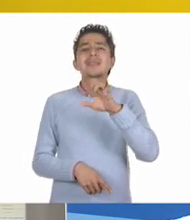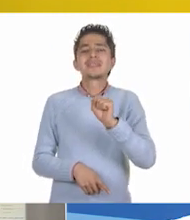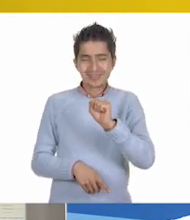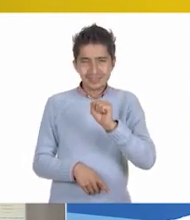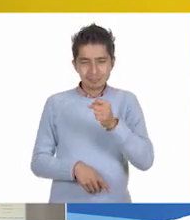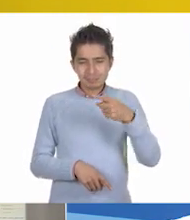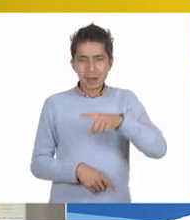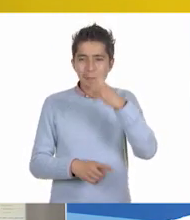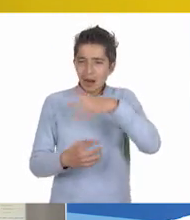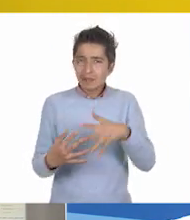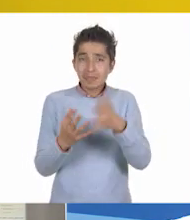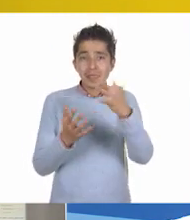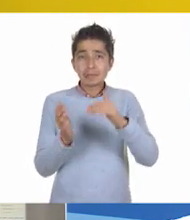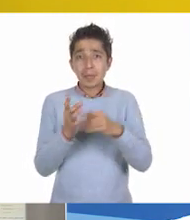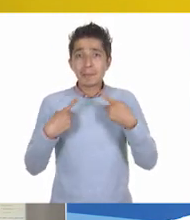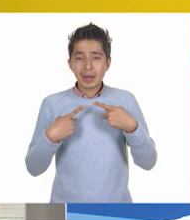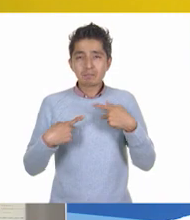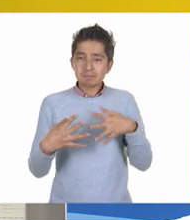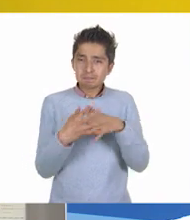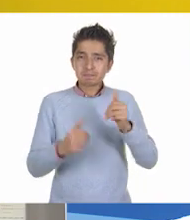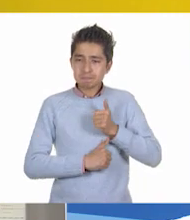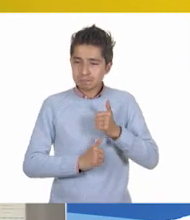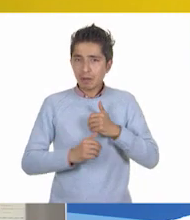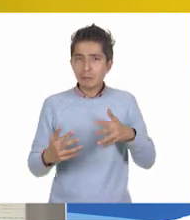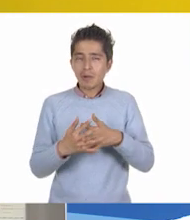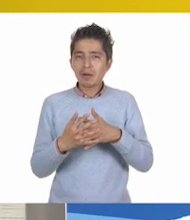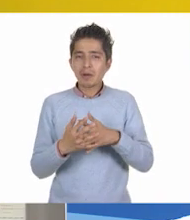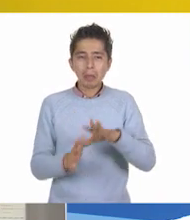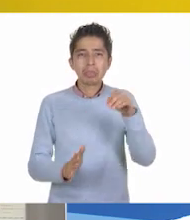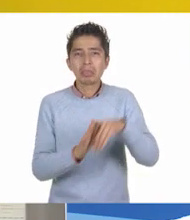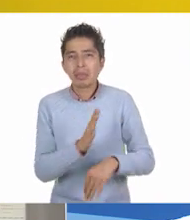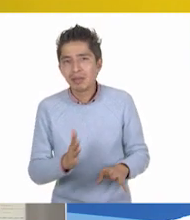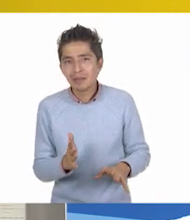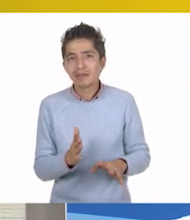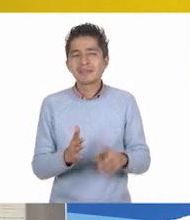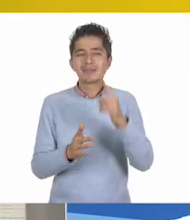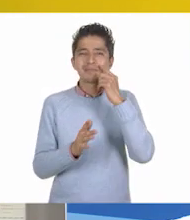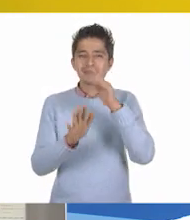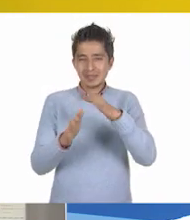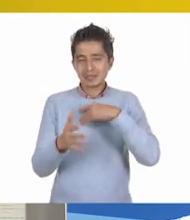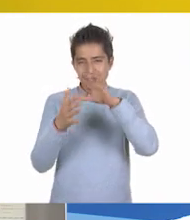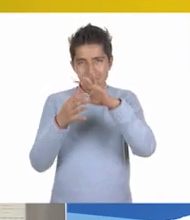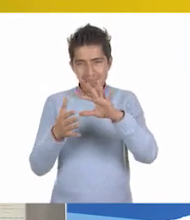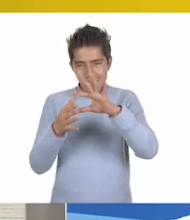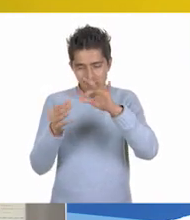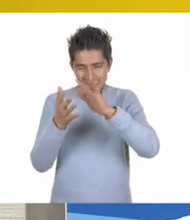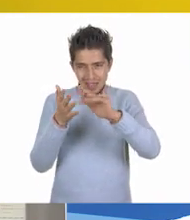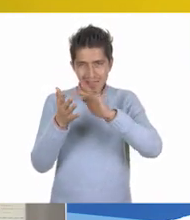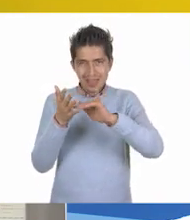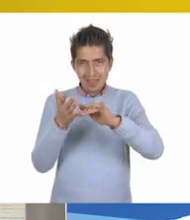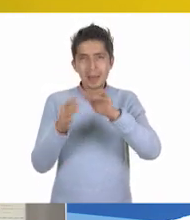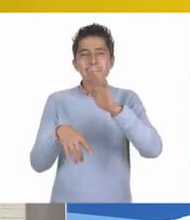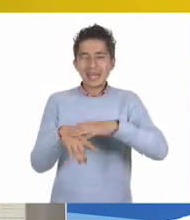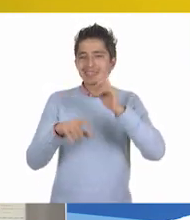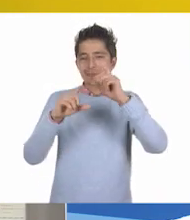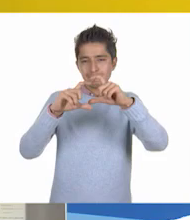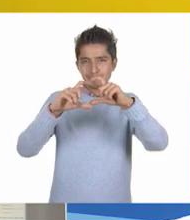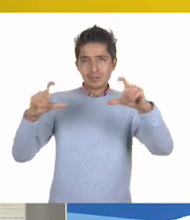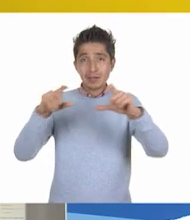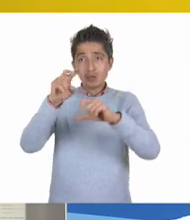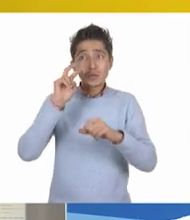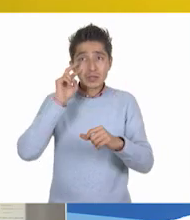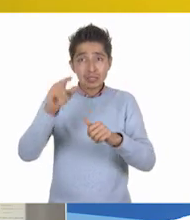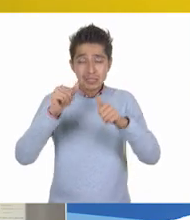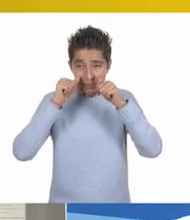para sofocarla, pero fracasó. Te voy a leer un fragmento más que aparecerá en pantalla. Te pido que